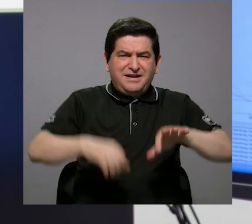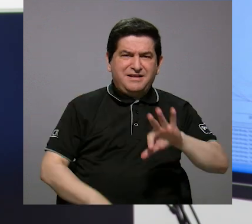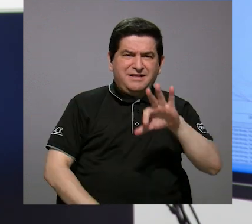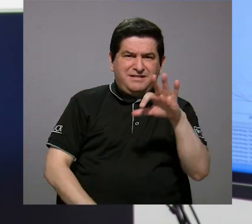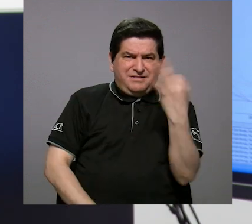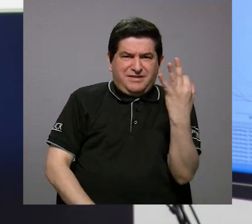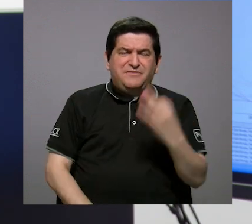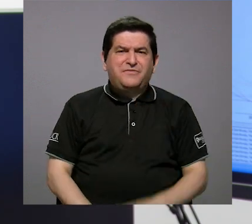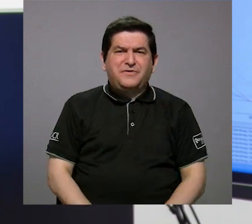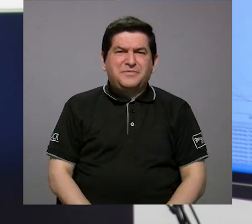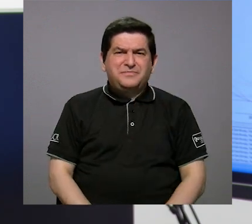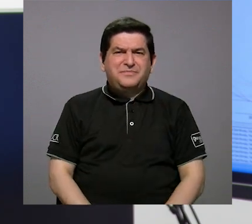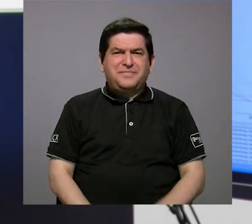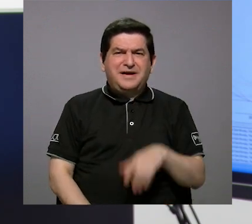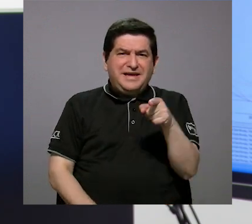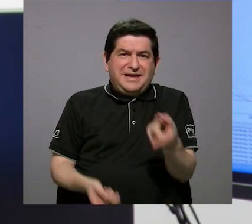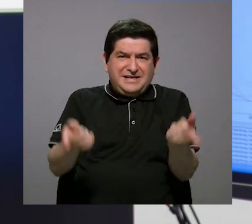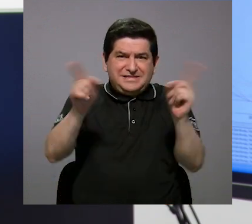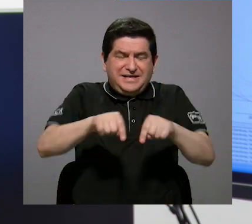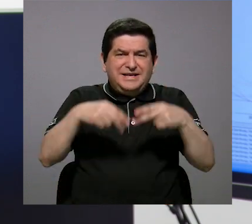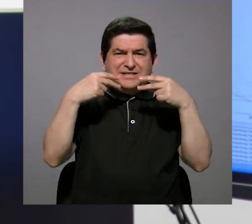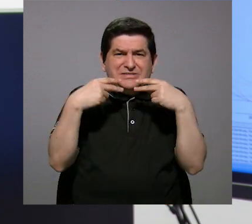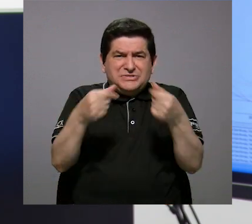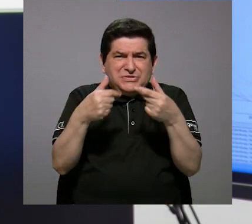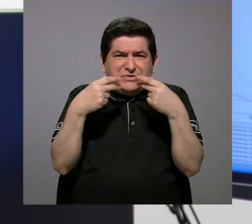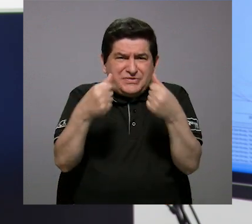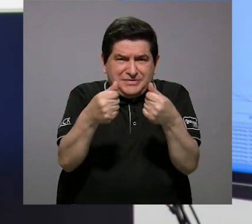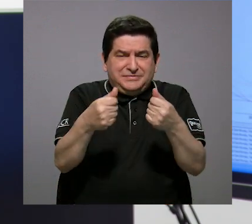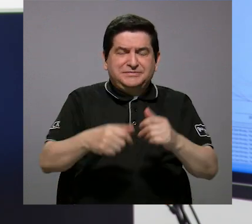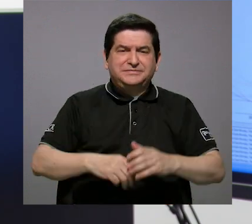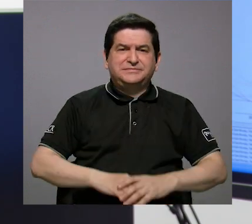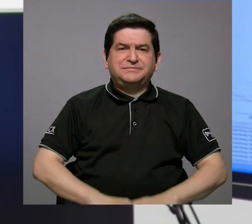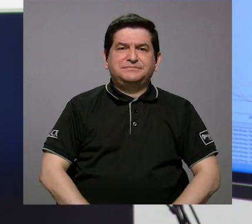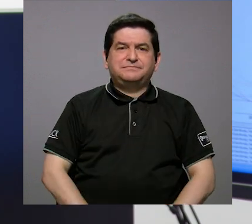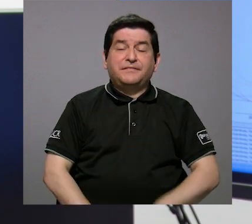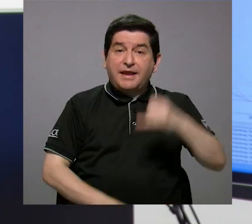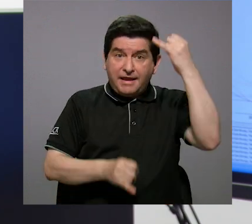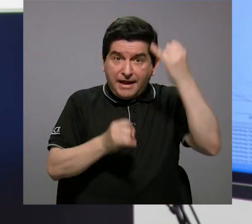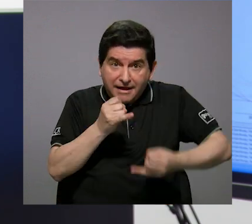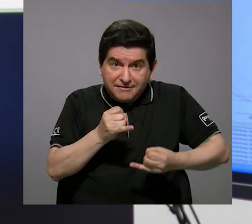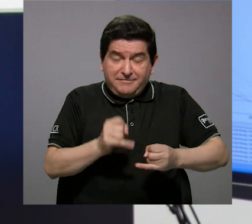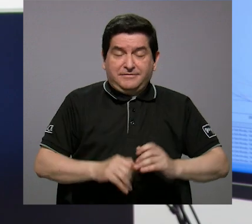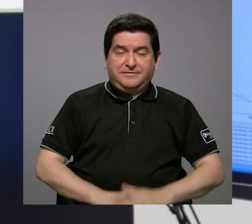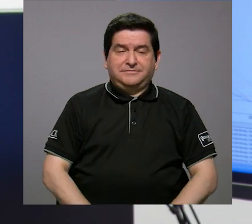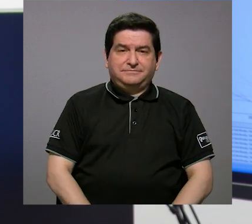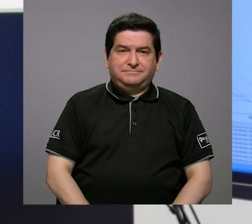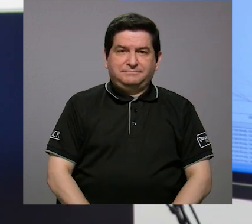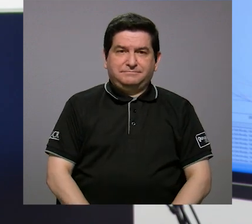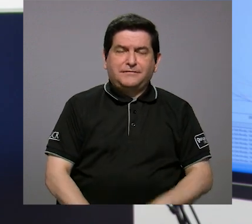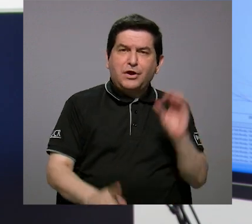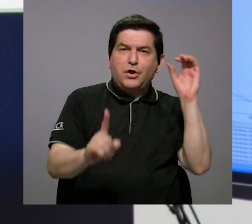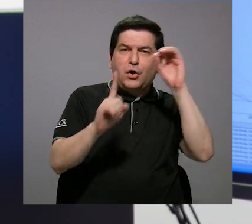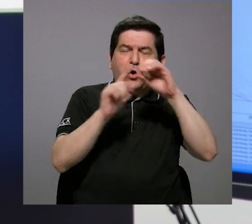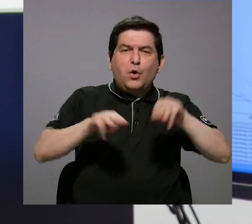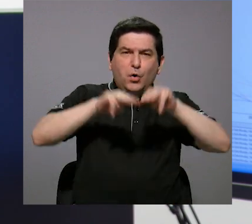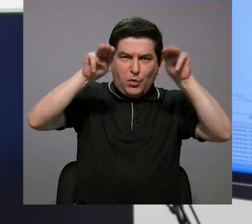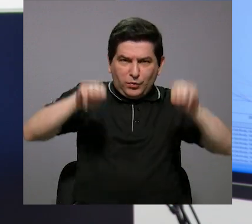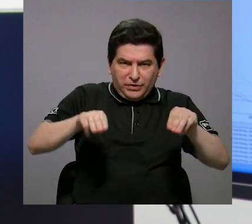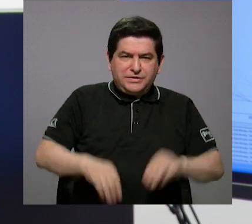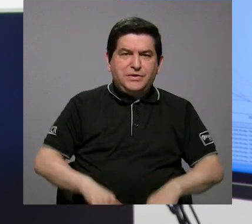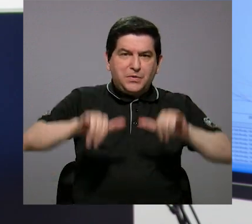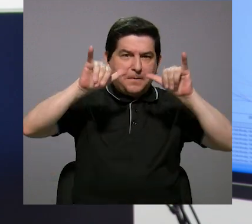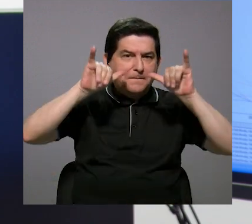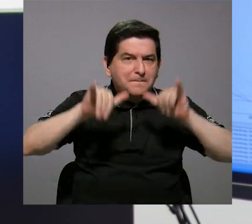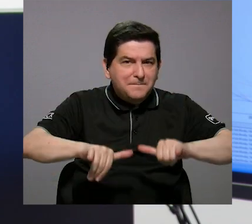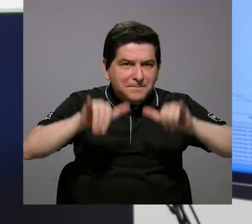una manera muchísimo más rápida o más expedita. Al final y al cabo, el objetivo del museo siempre